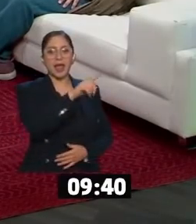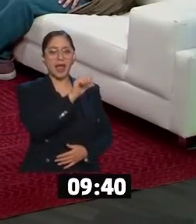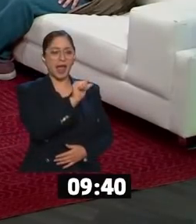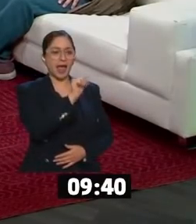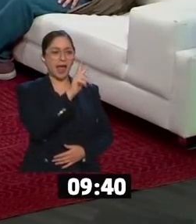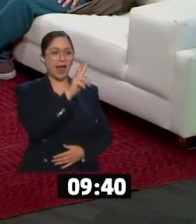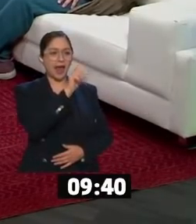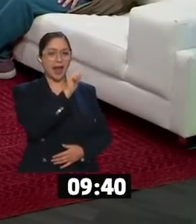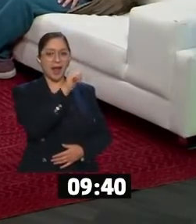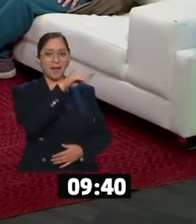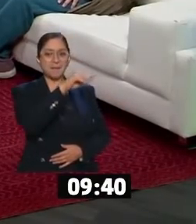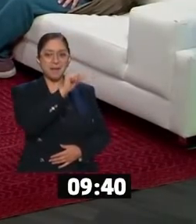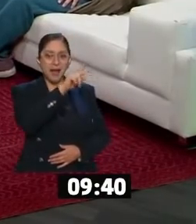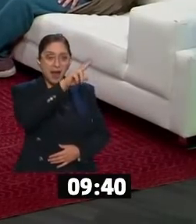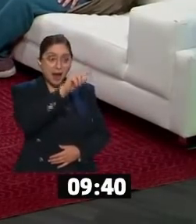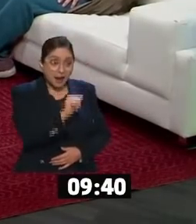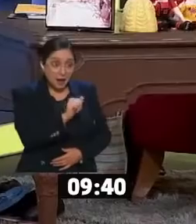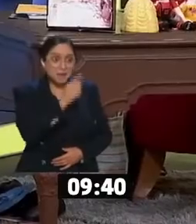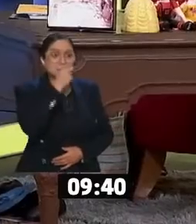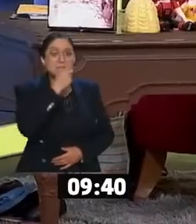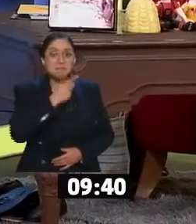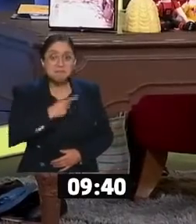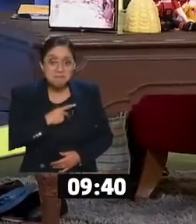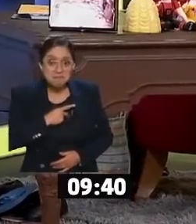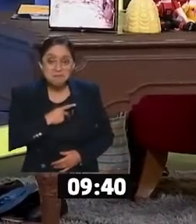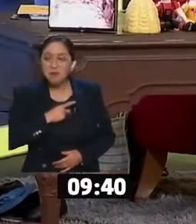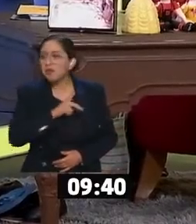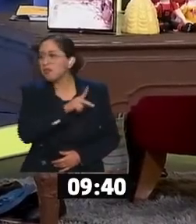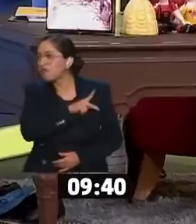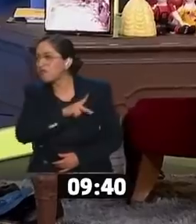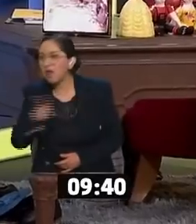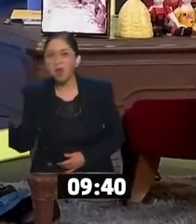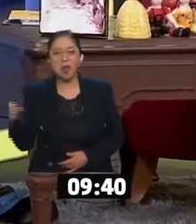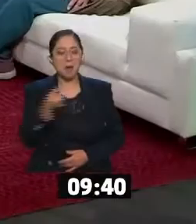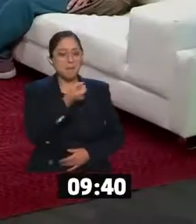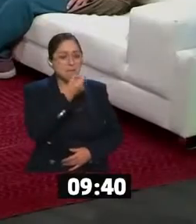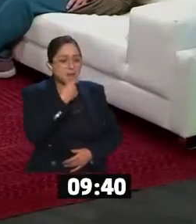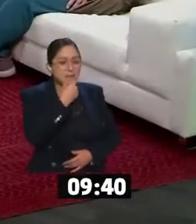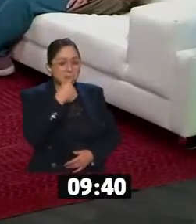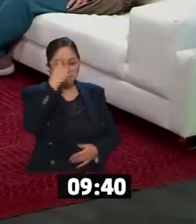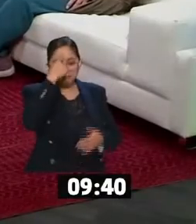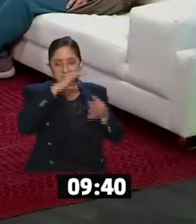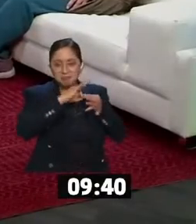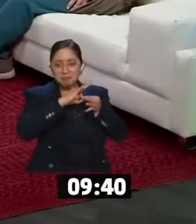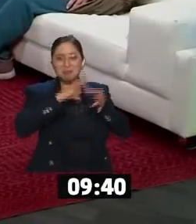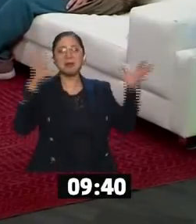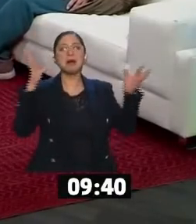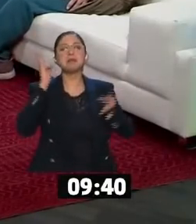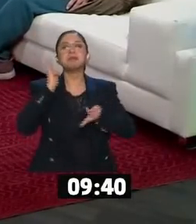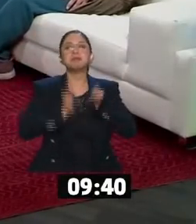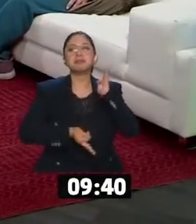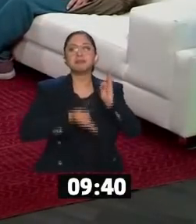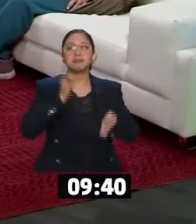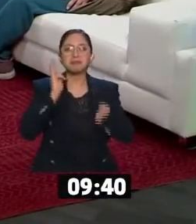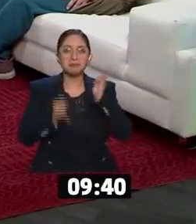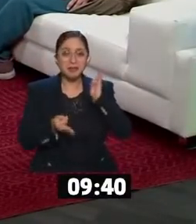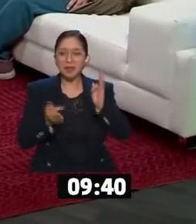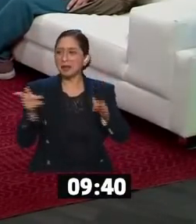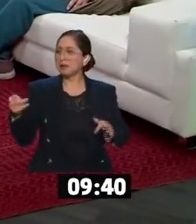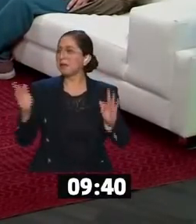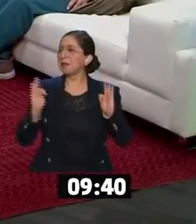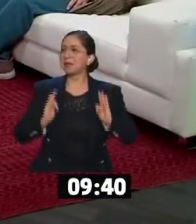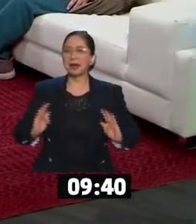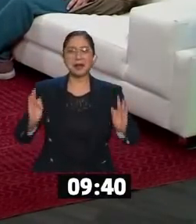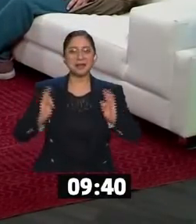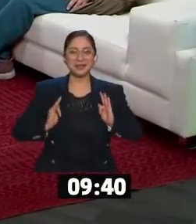y entonces. ¿Cómo no lo van a festejar? Nos tronó la tacha. Nos tronó la tacha y dijimos. Pero estuvo tranquis. Estuvo, cheque. ¿Tranquis?